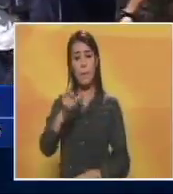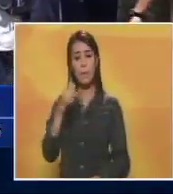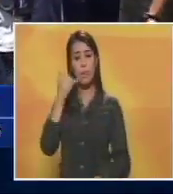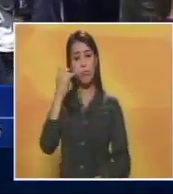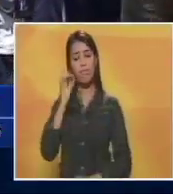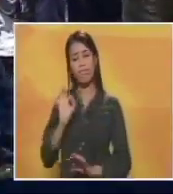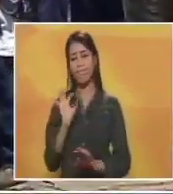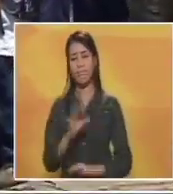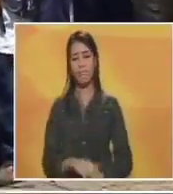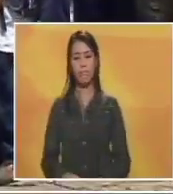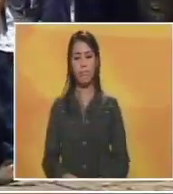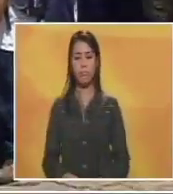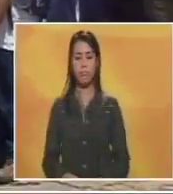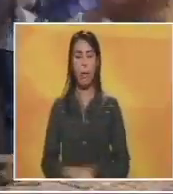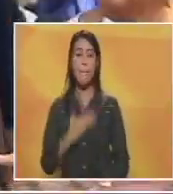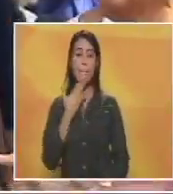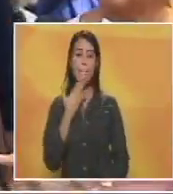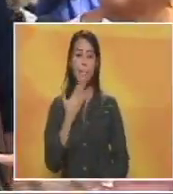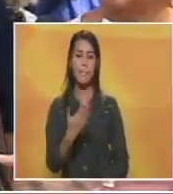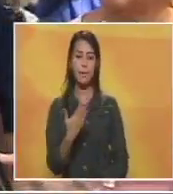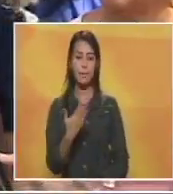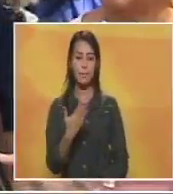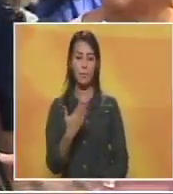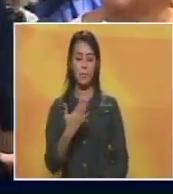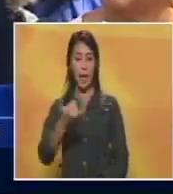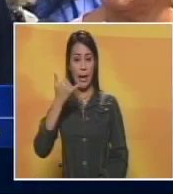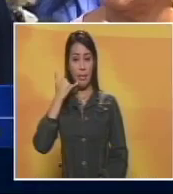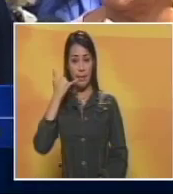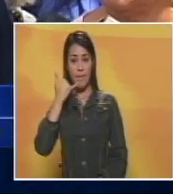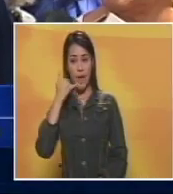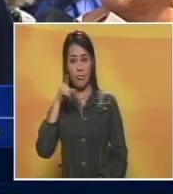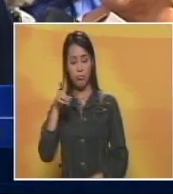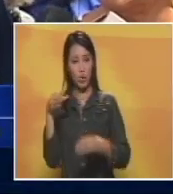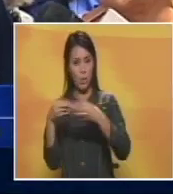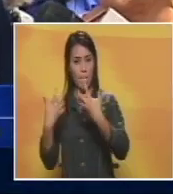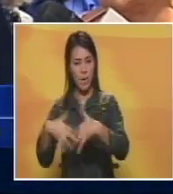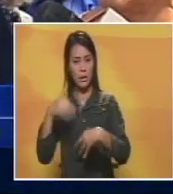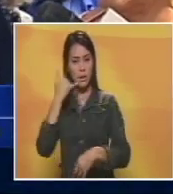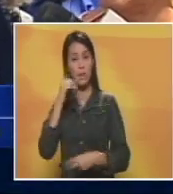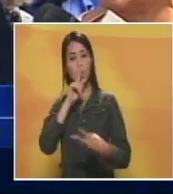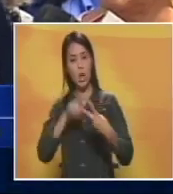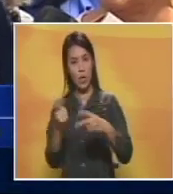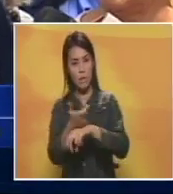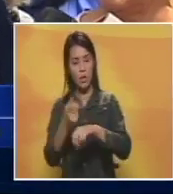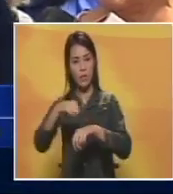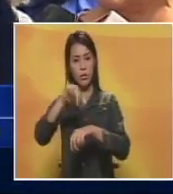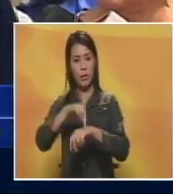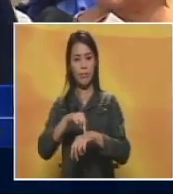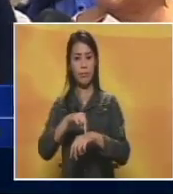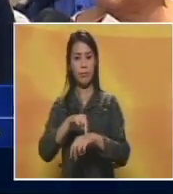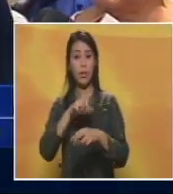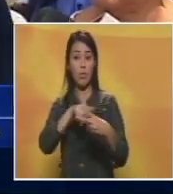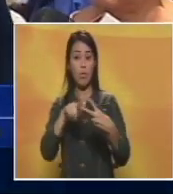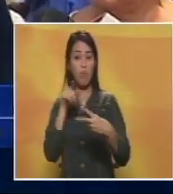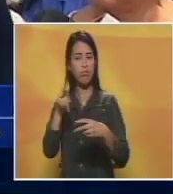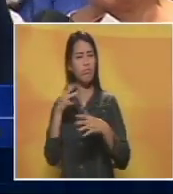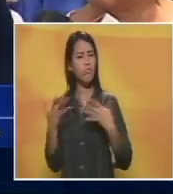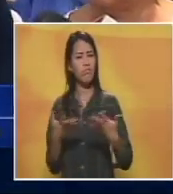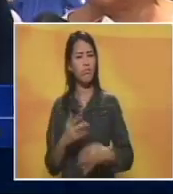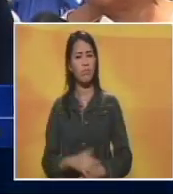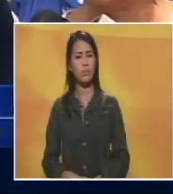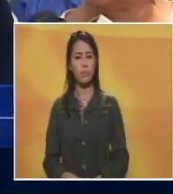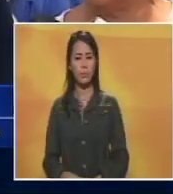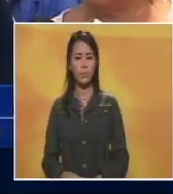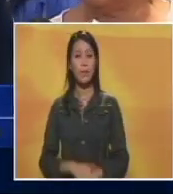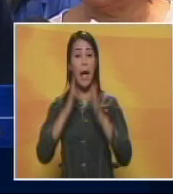usuarios. Pedimos a CanTV y el gobierno nacional que le ponga un